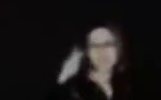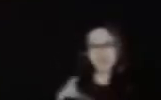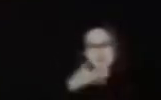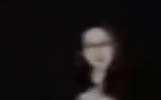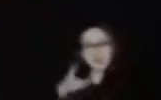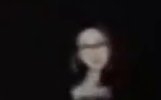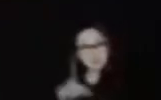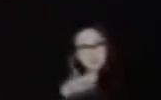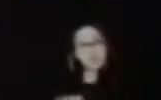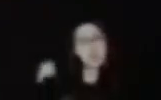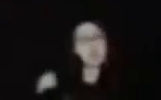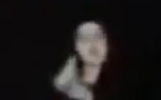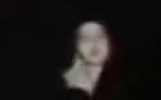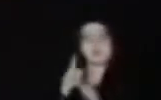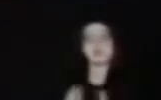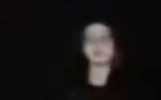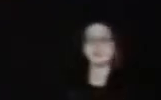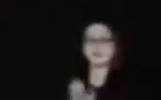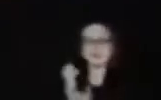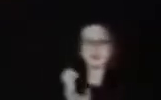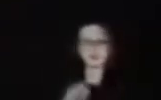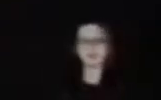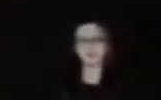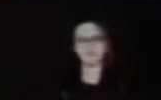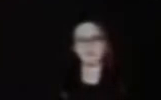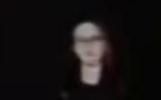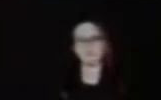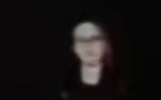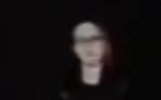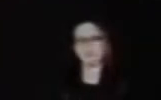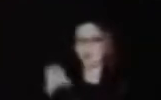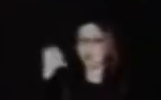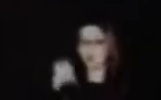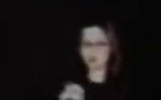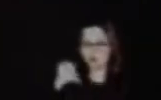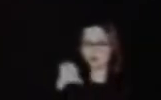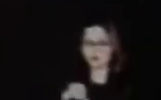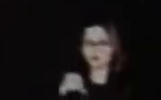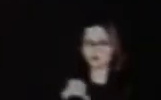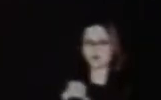Por cierto, hoy se